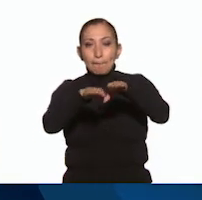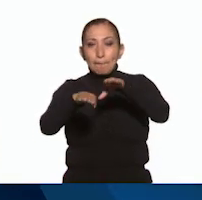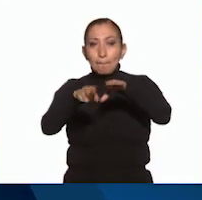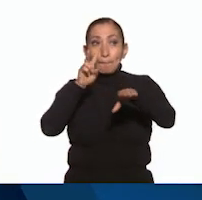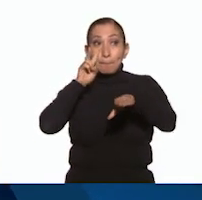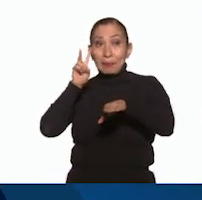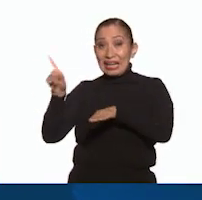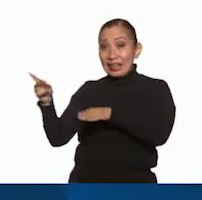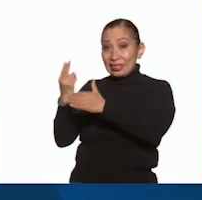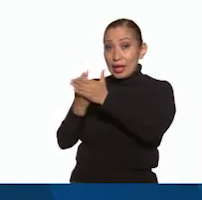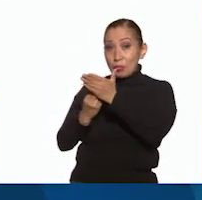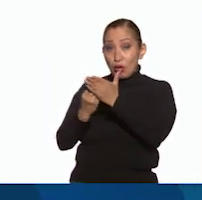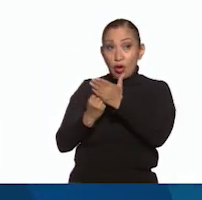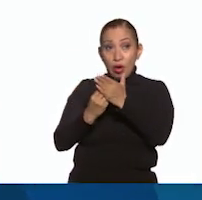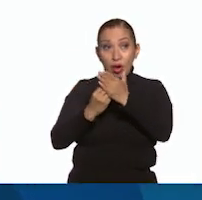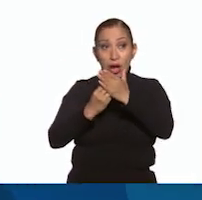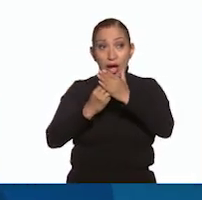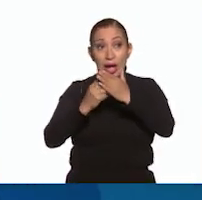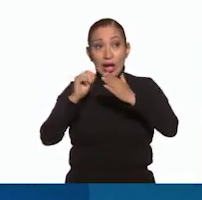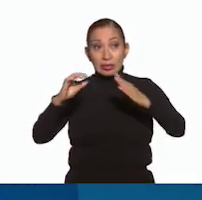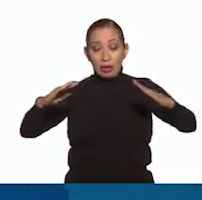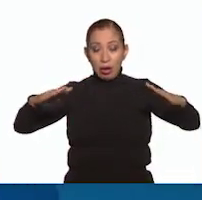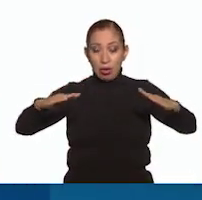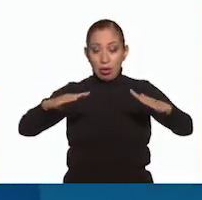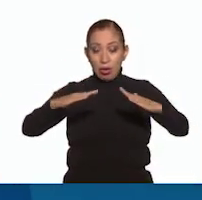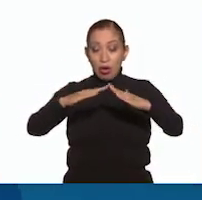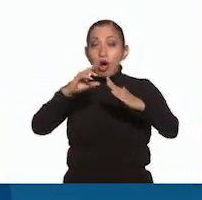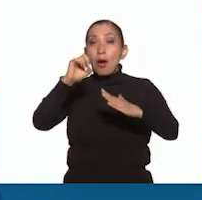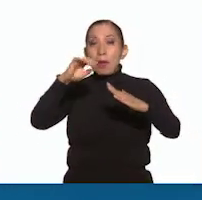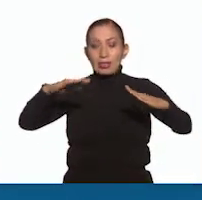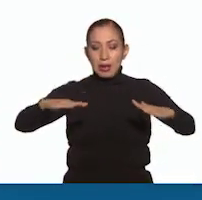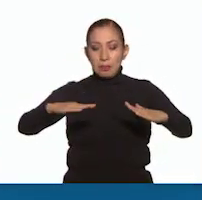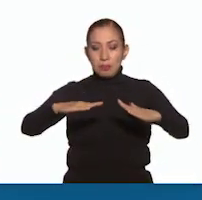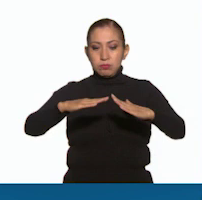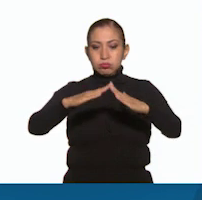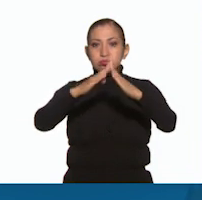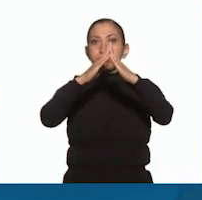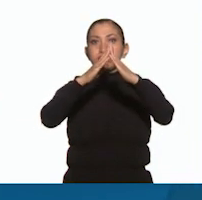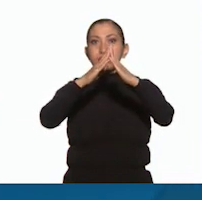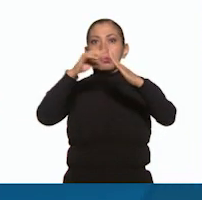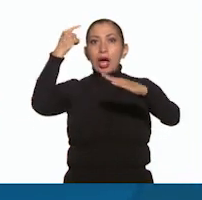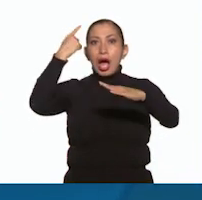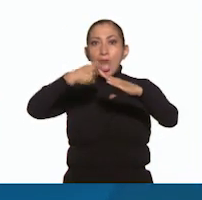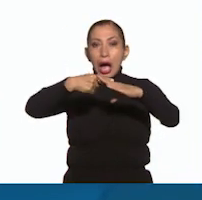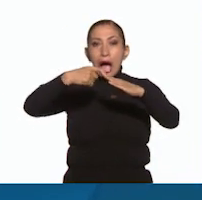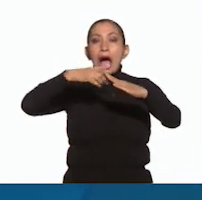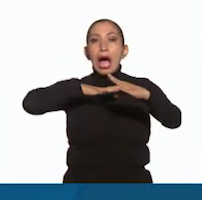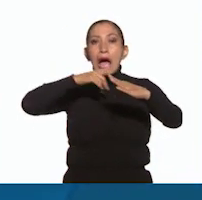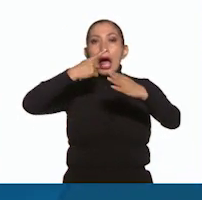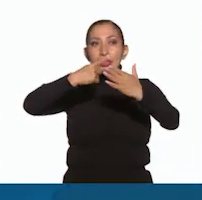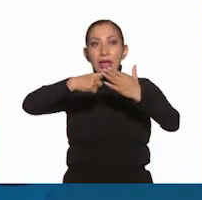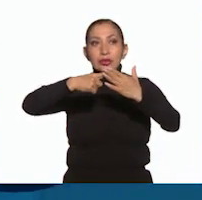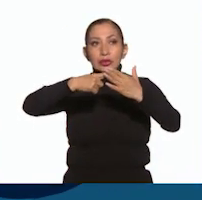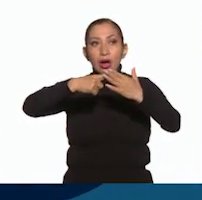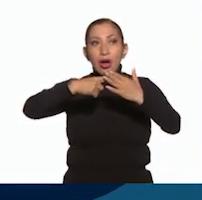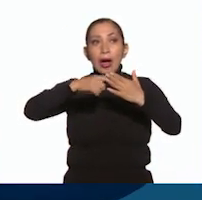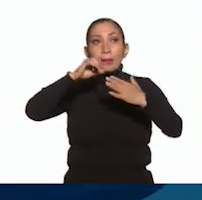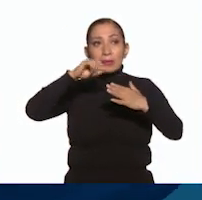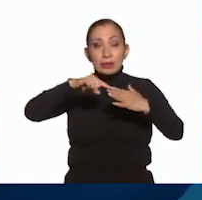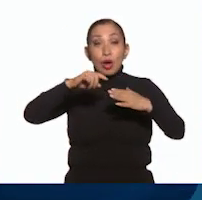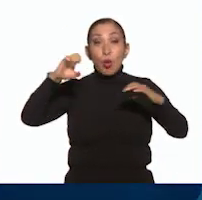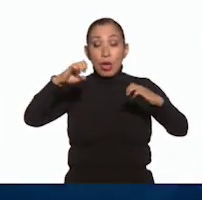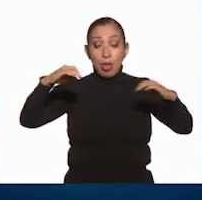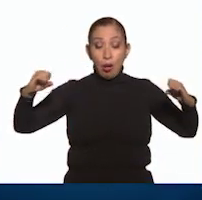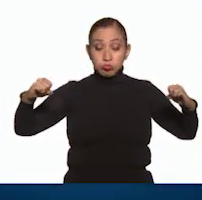podemos ver perfectamente que donde convergen la zona convectiva separa relieve en la parte superficial. En la corriente misma,